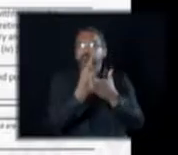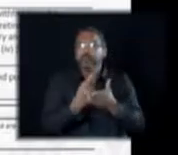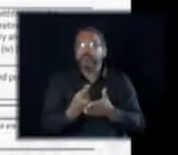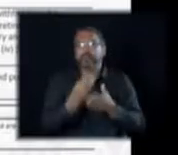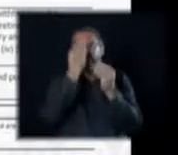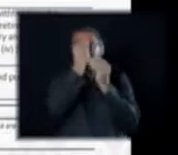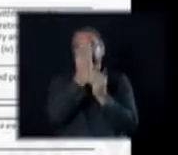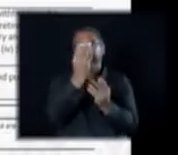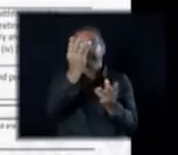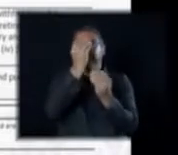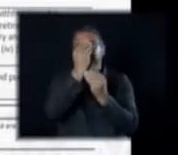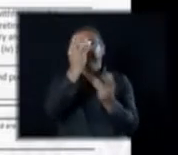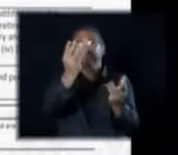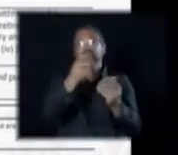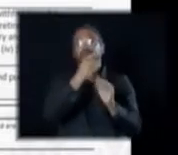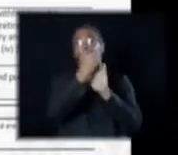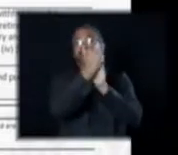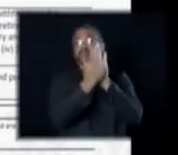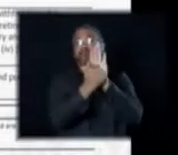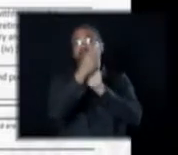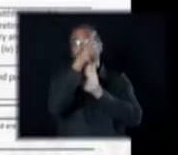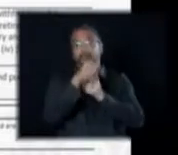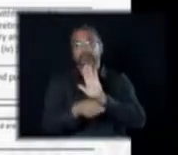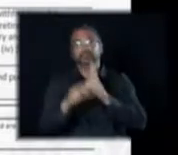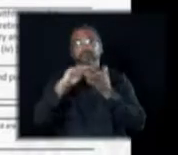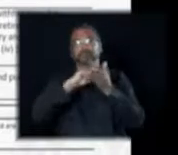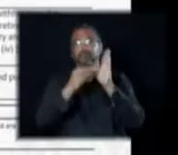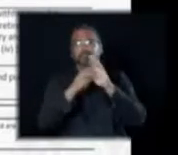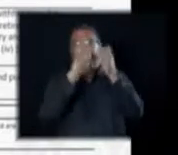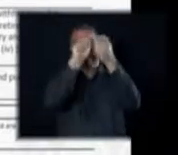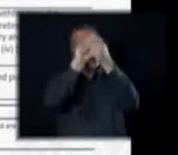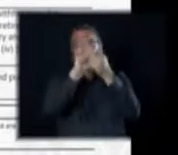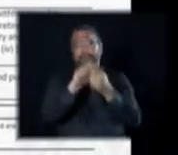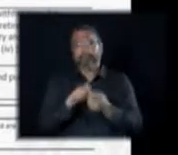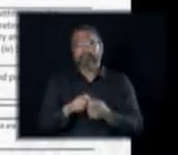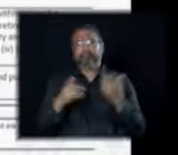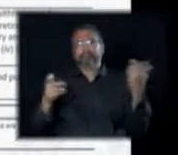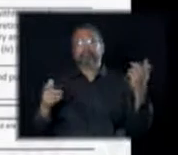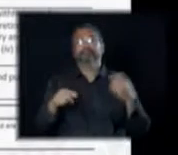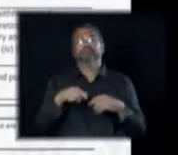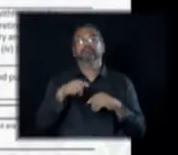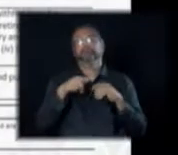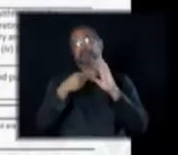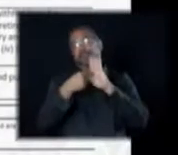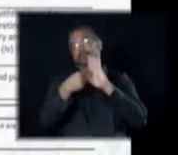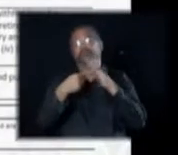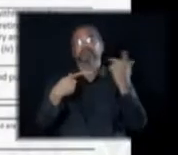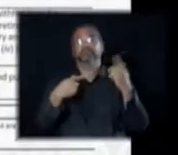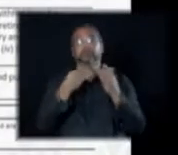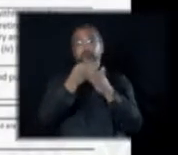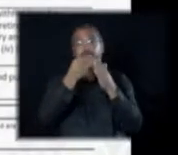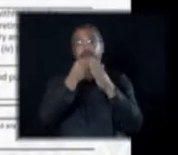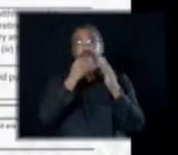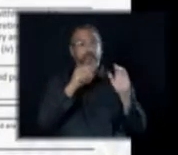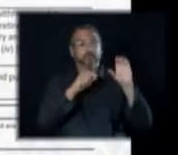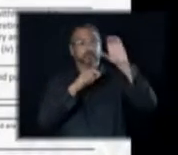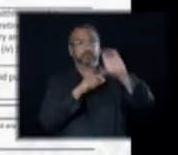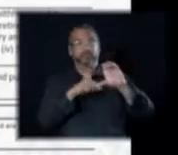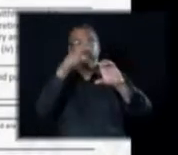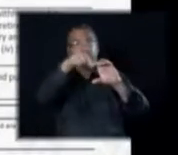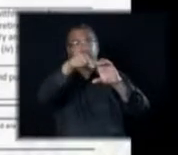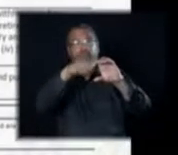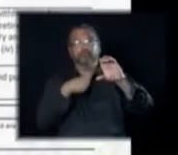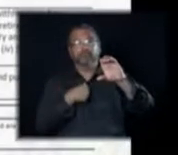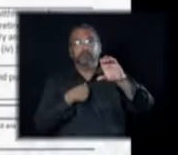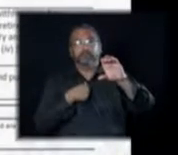publicando, haciendo publicaciones diarias o semanales. Estas cuentas tienen definiciones bien claras. La cuenta única